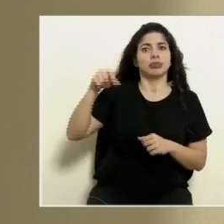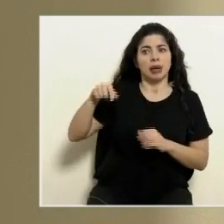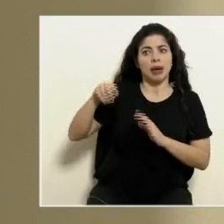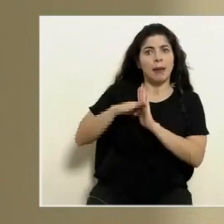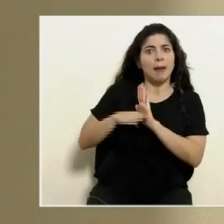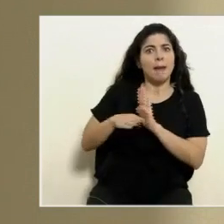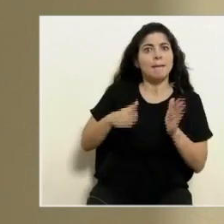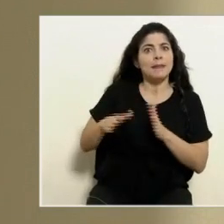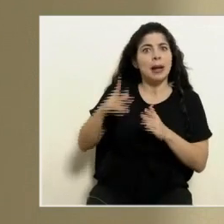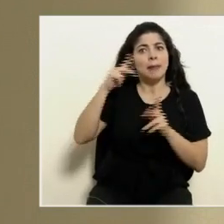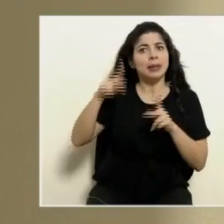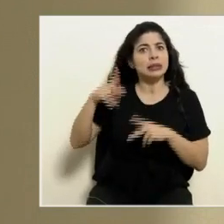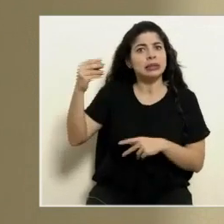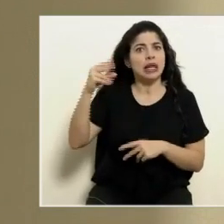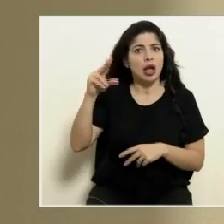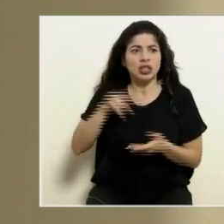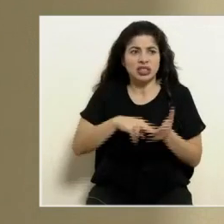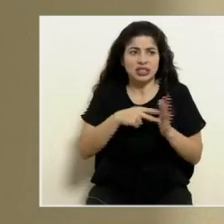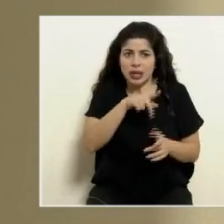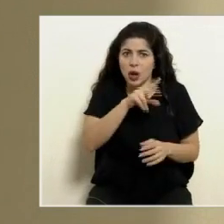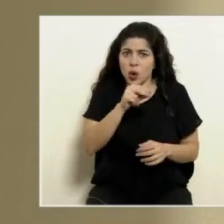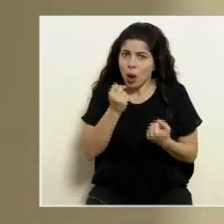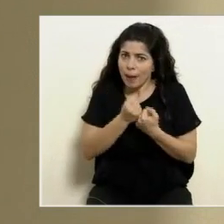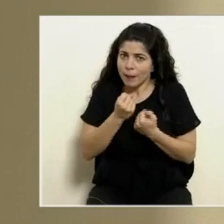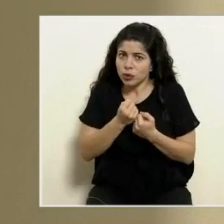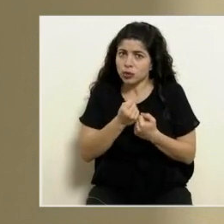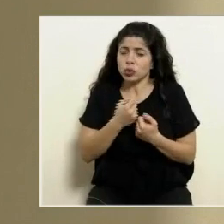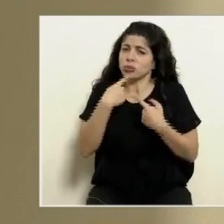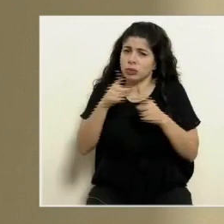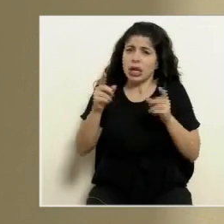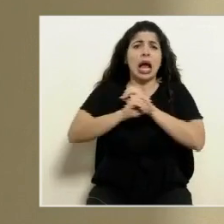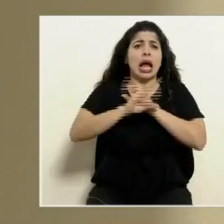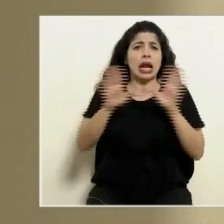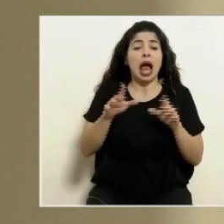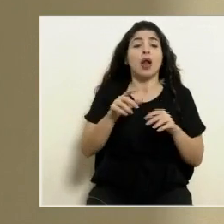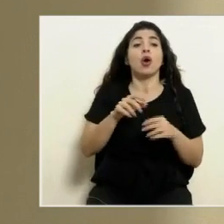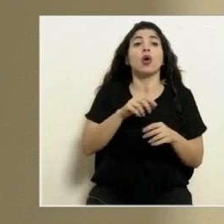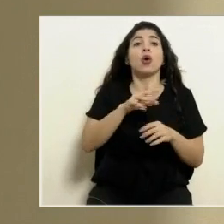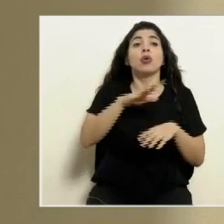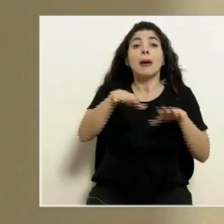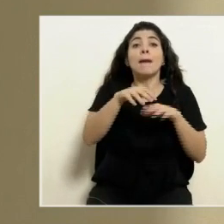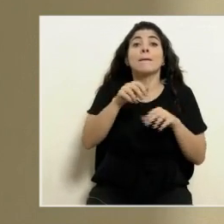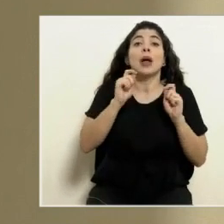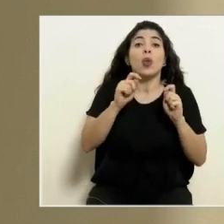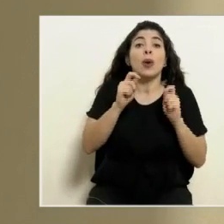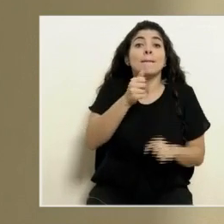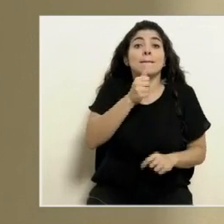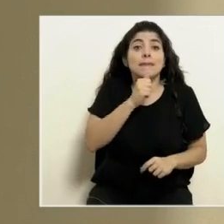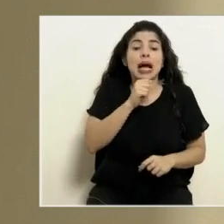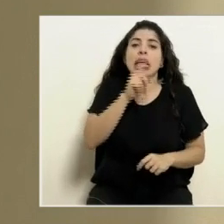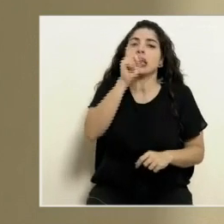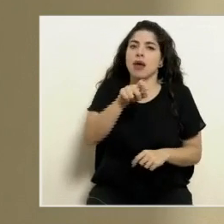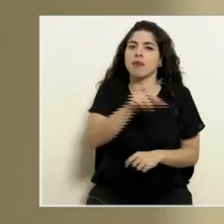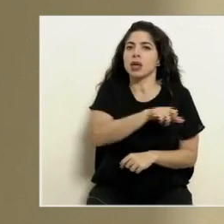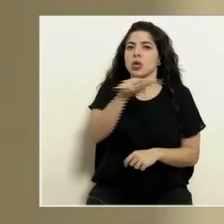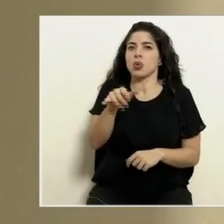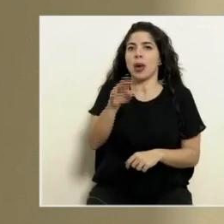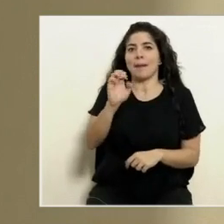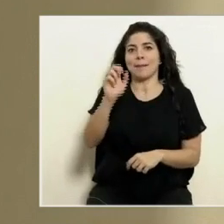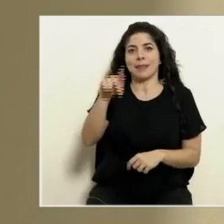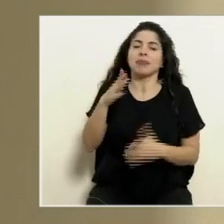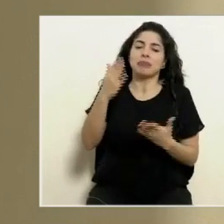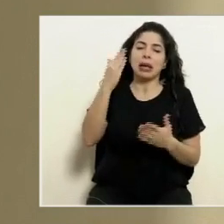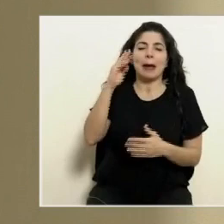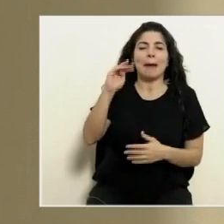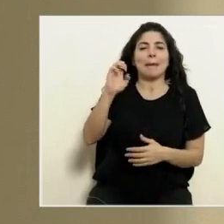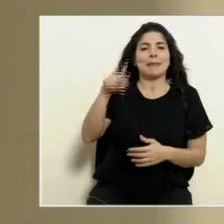disminuir movilidad y no estarían colaborando. Entonces la indicación es clara para que también ellos se sumen con el MEP en esta virtualidad. Bueno, en el caso del MEP